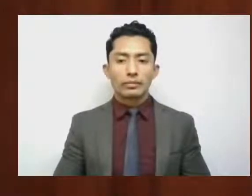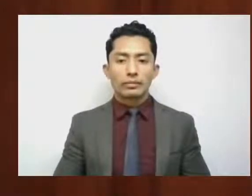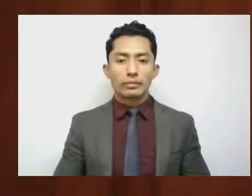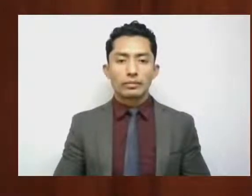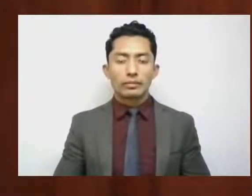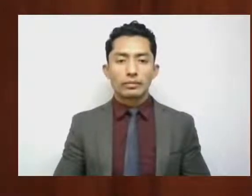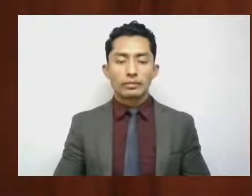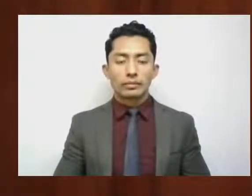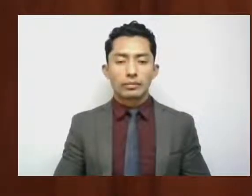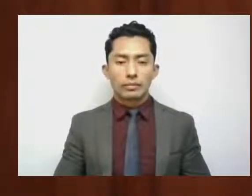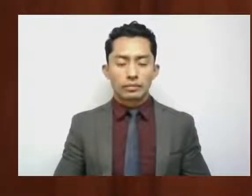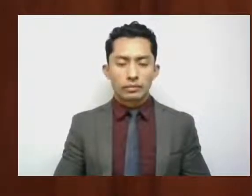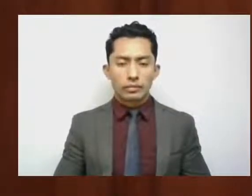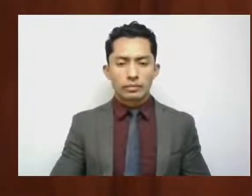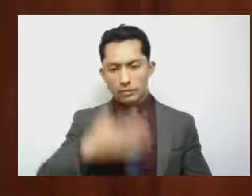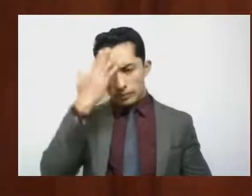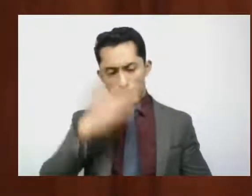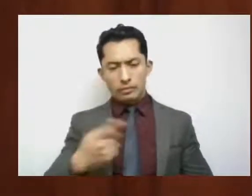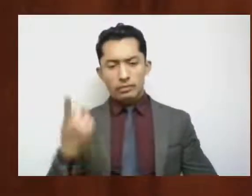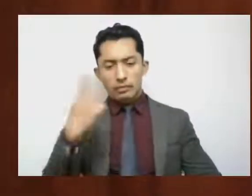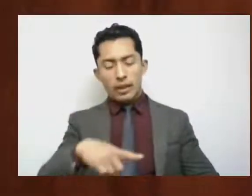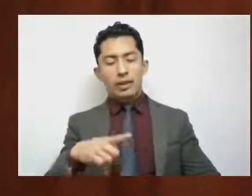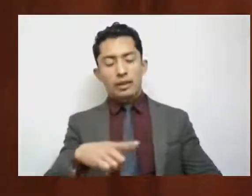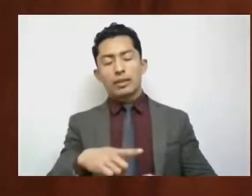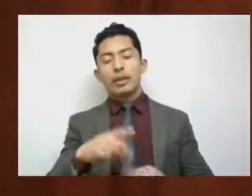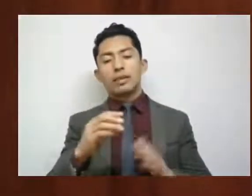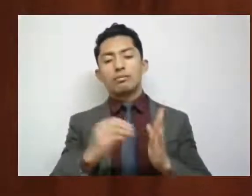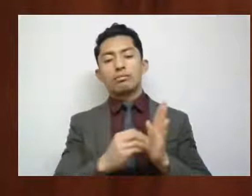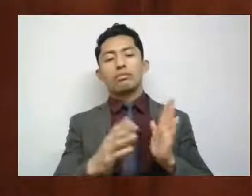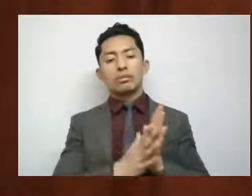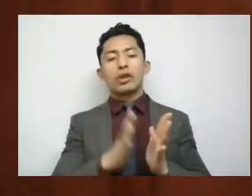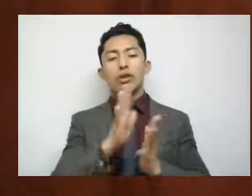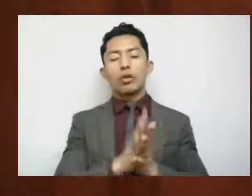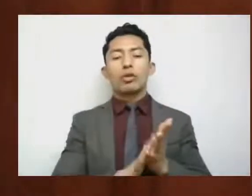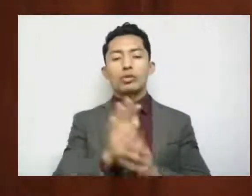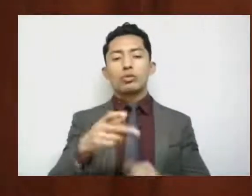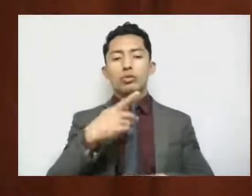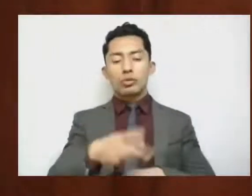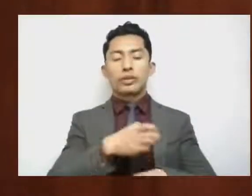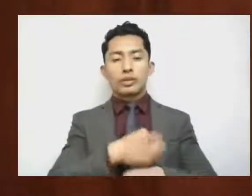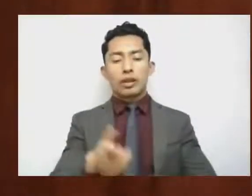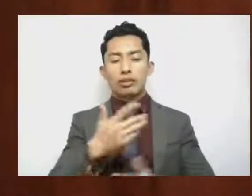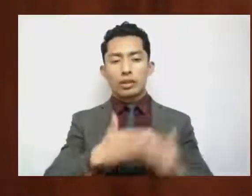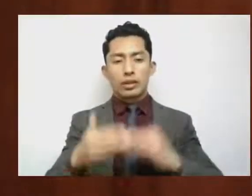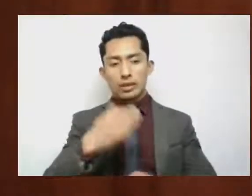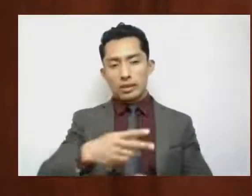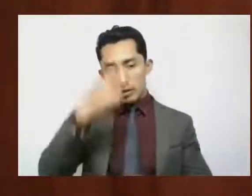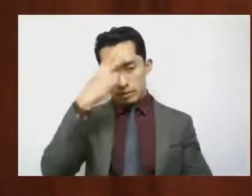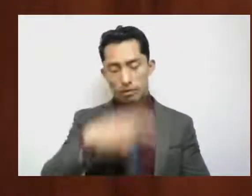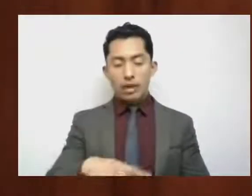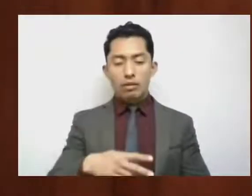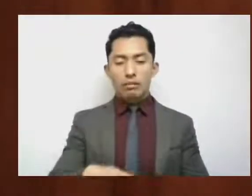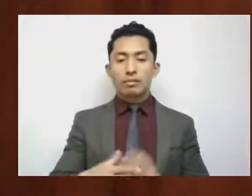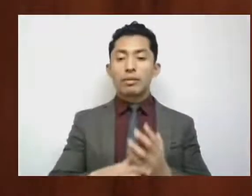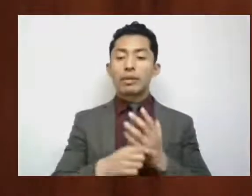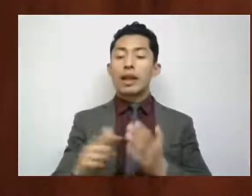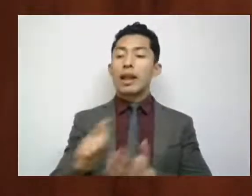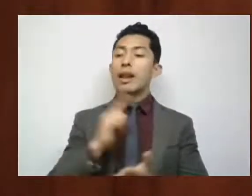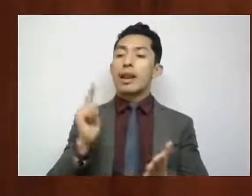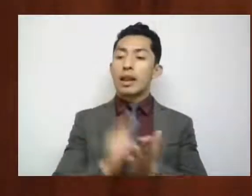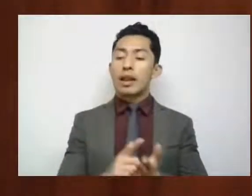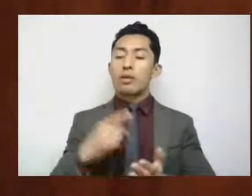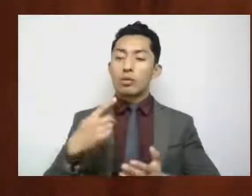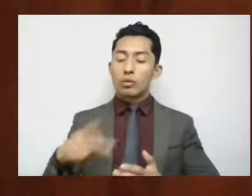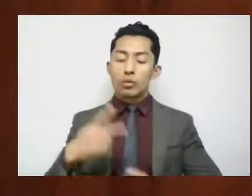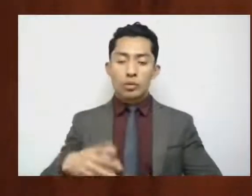De acuerdo con lo establecido por la Constitución Política del Estado Libre y Soberano de México, la Ley Orgánica del Poder